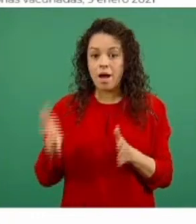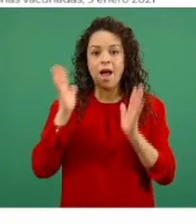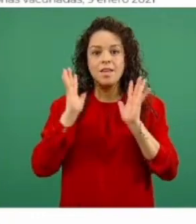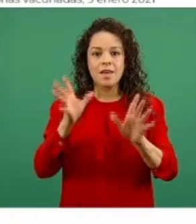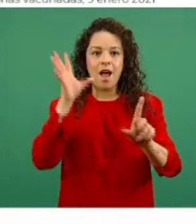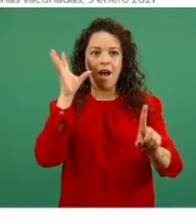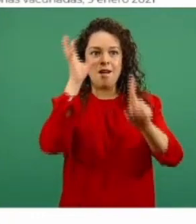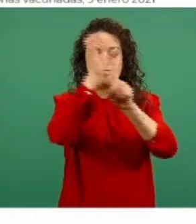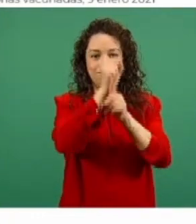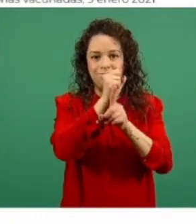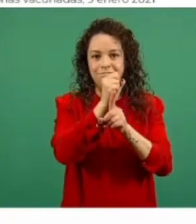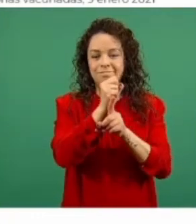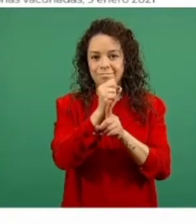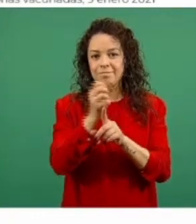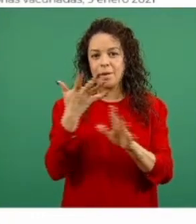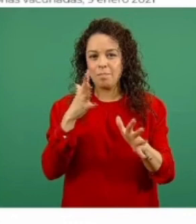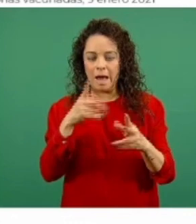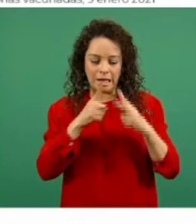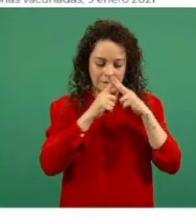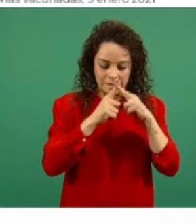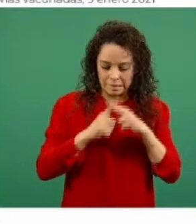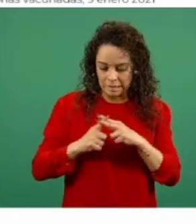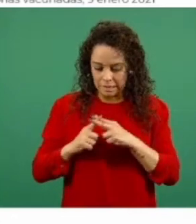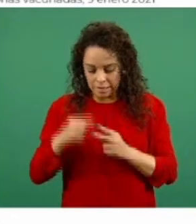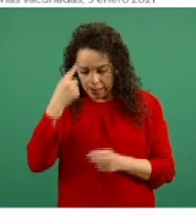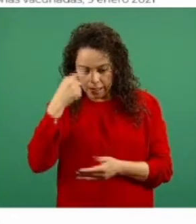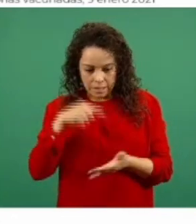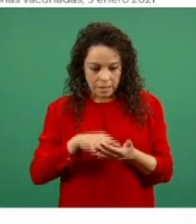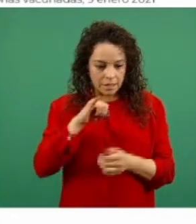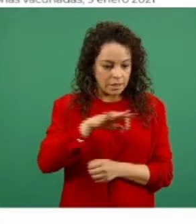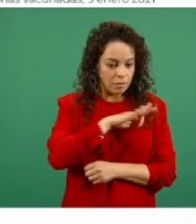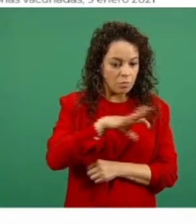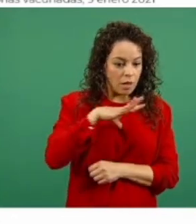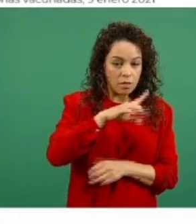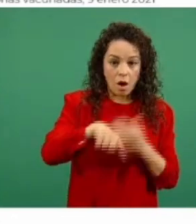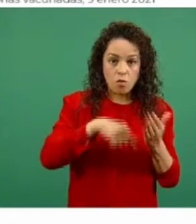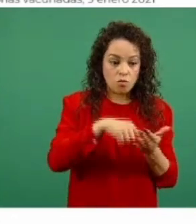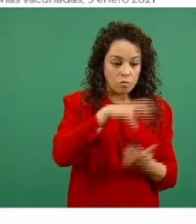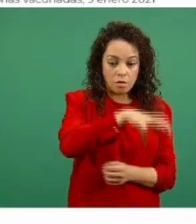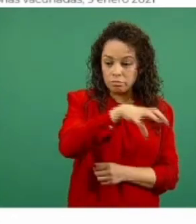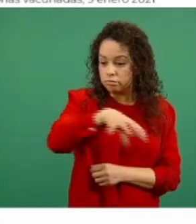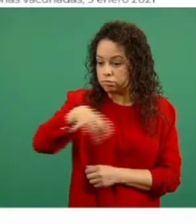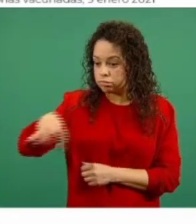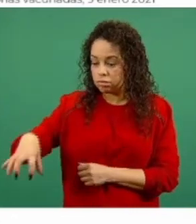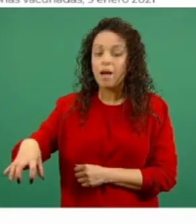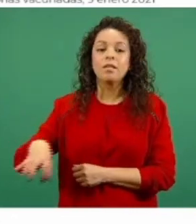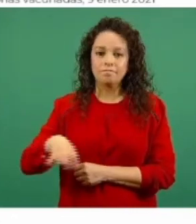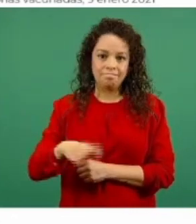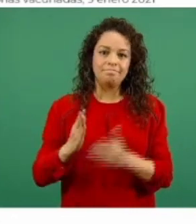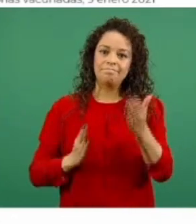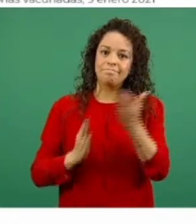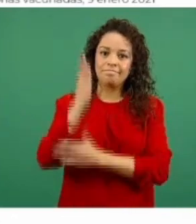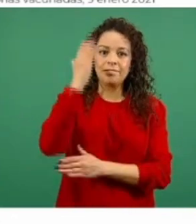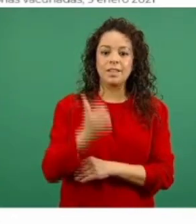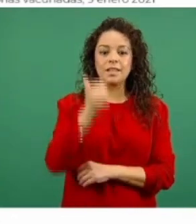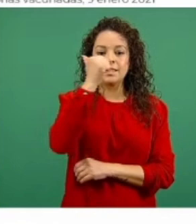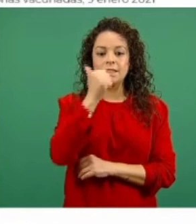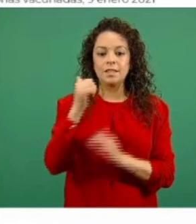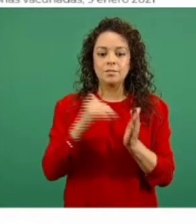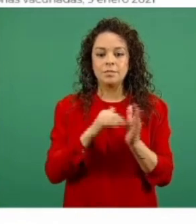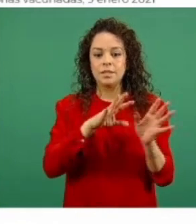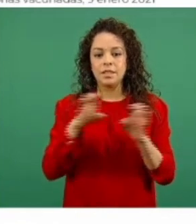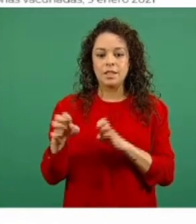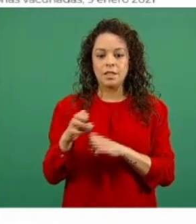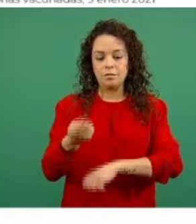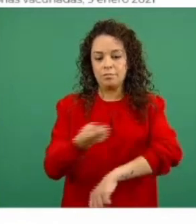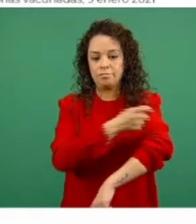habíamos calculado calculando las capacidades de los diferentes sitios de superar los 6,500 dosis aplicadas en